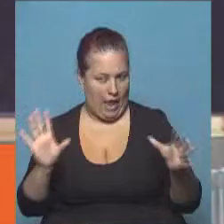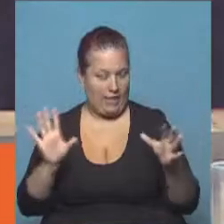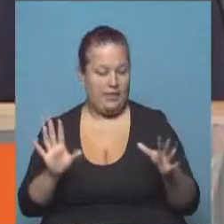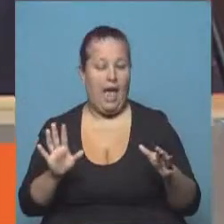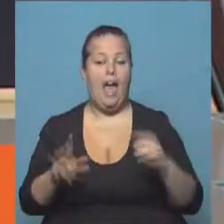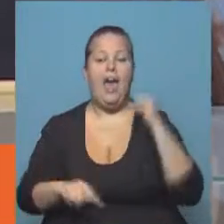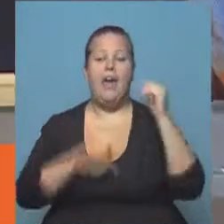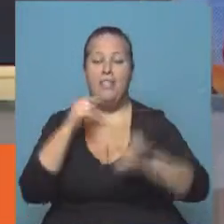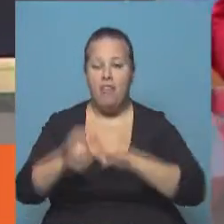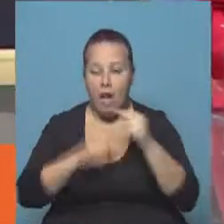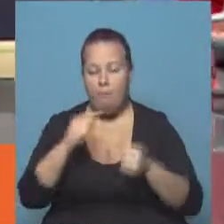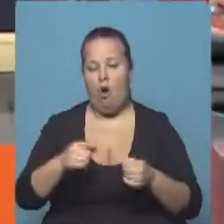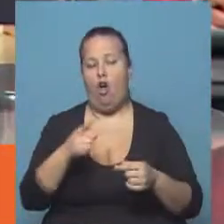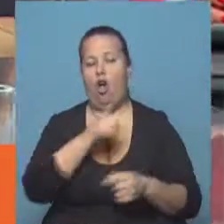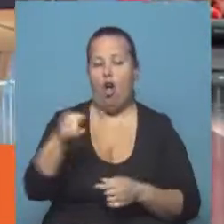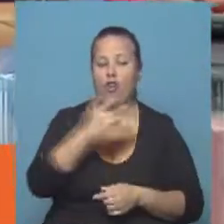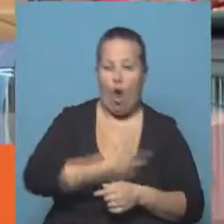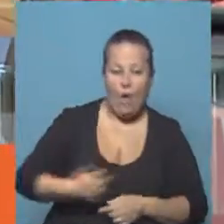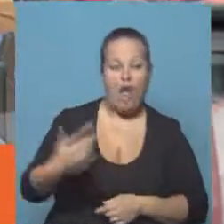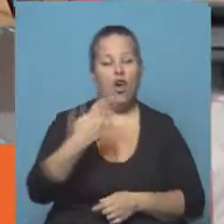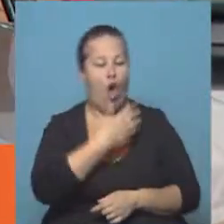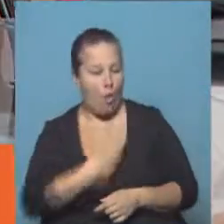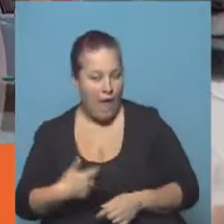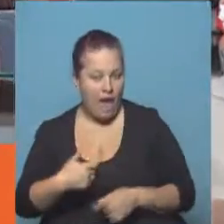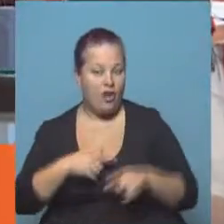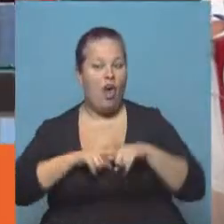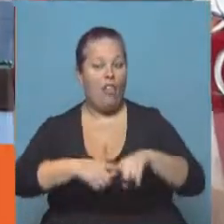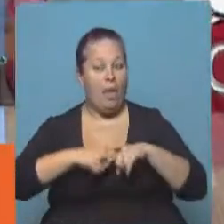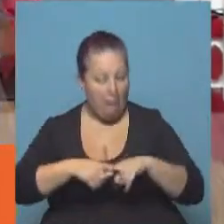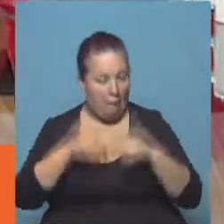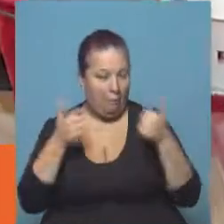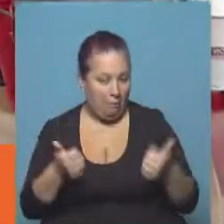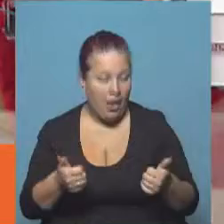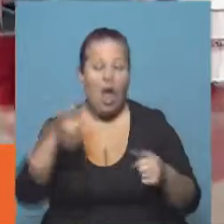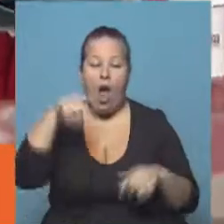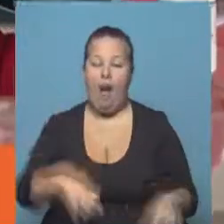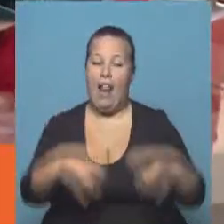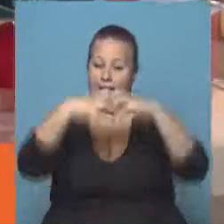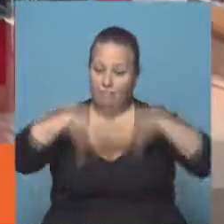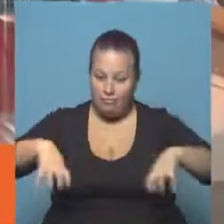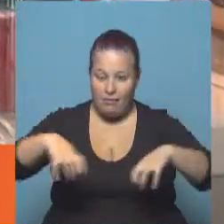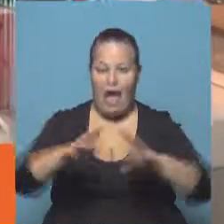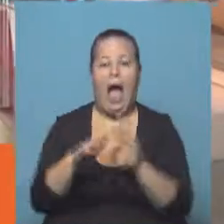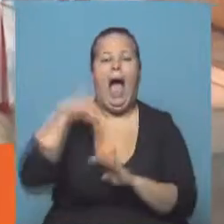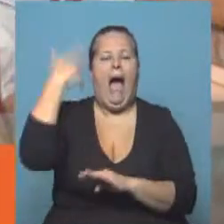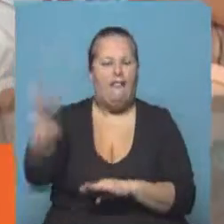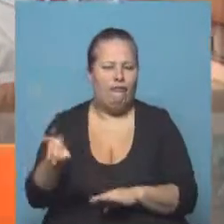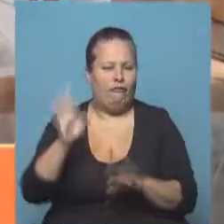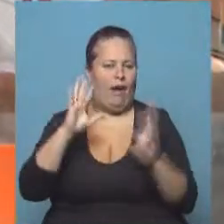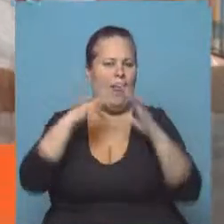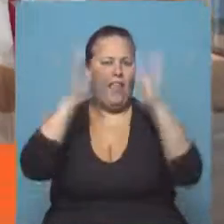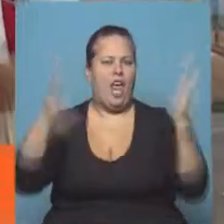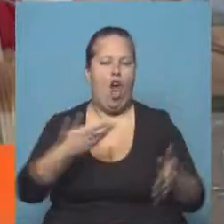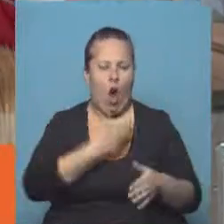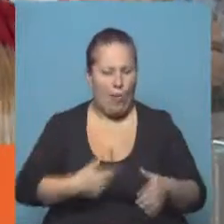la medida en que opositores y oficialistas discuten. Entonces hoy la grieta, fuera del campo